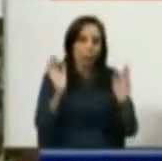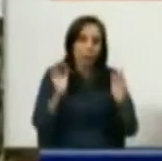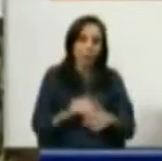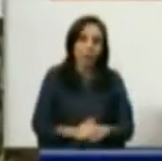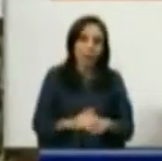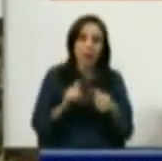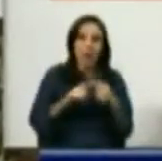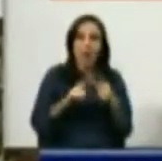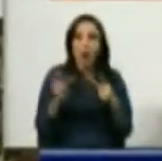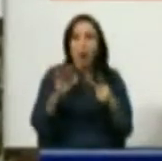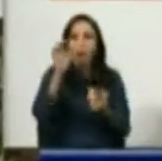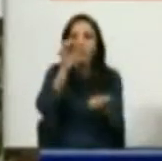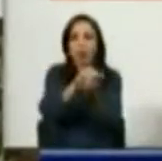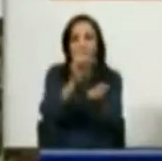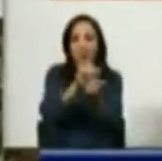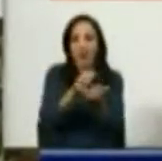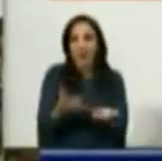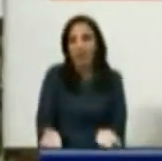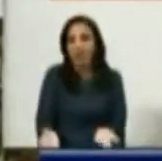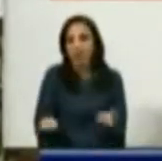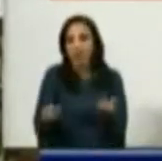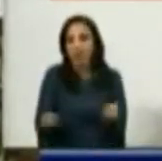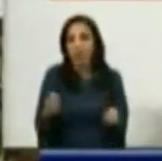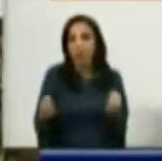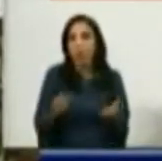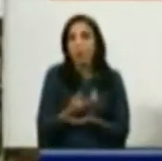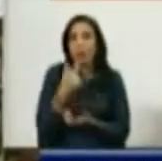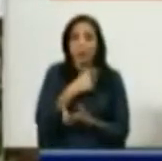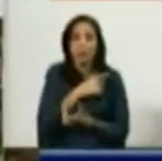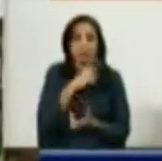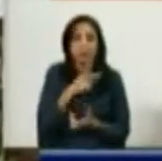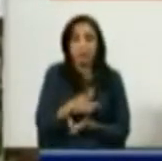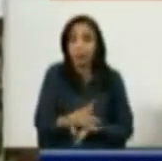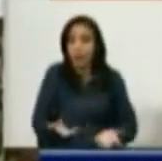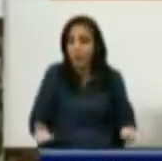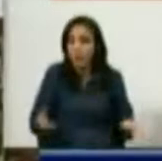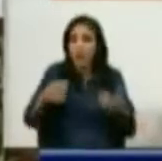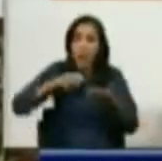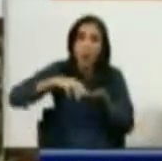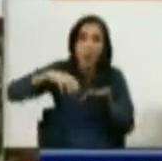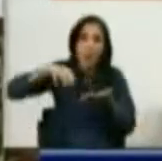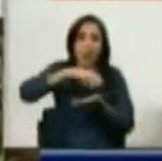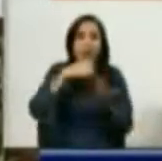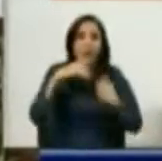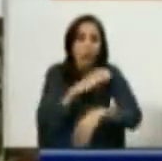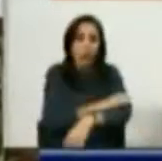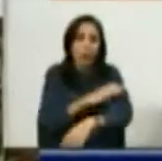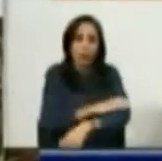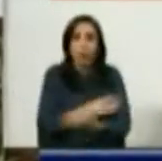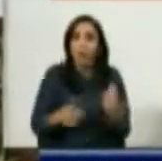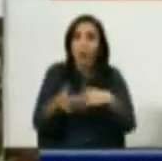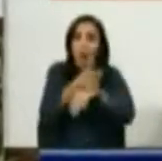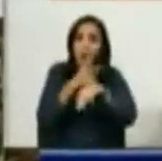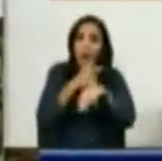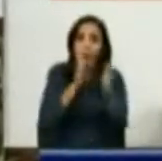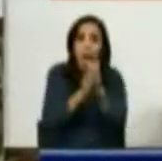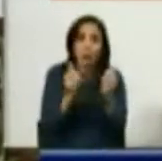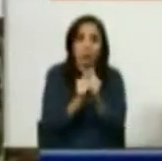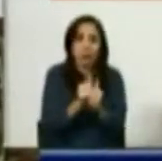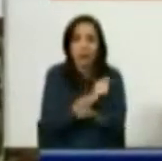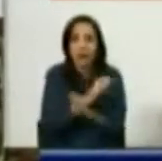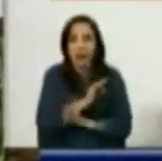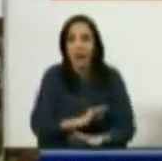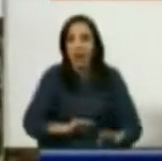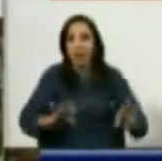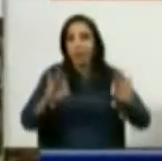no fuera por Dante en Margarita en Nueva espartos estaría estaría igual en esa situación el gobernador de anzoátegui no aparece por ningún lado Y si